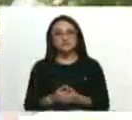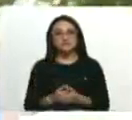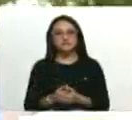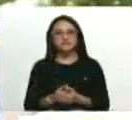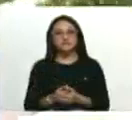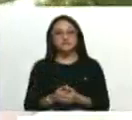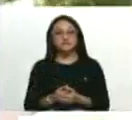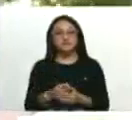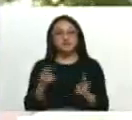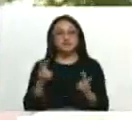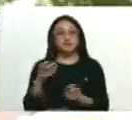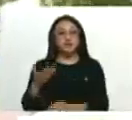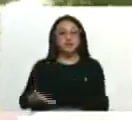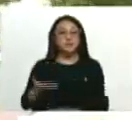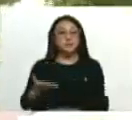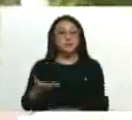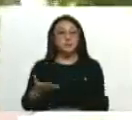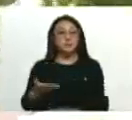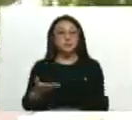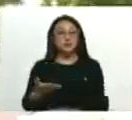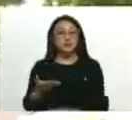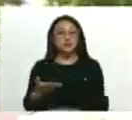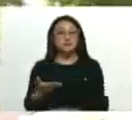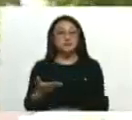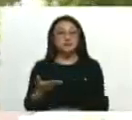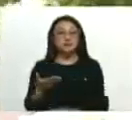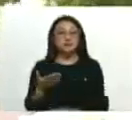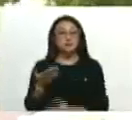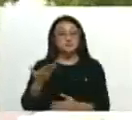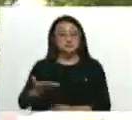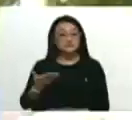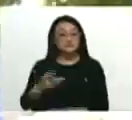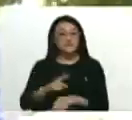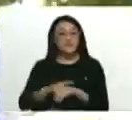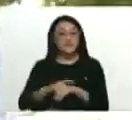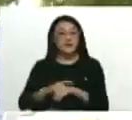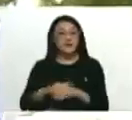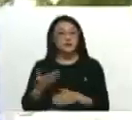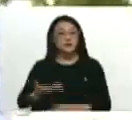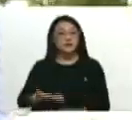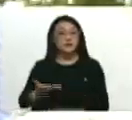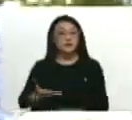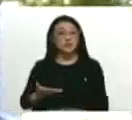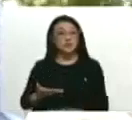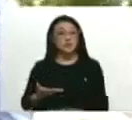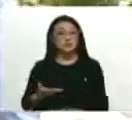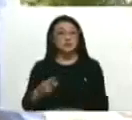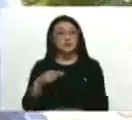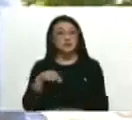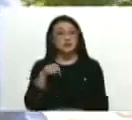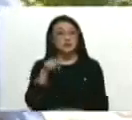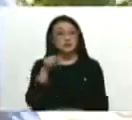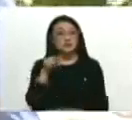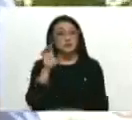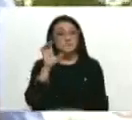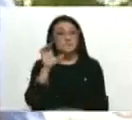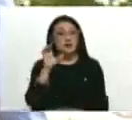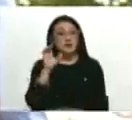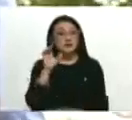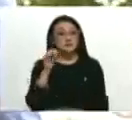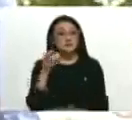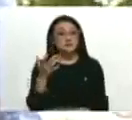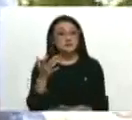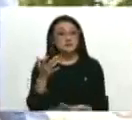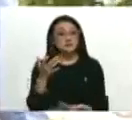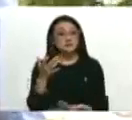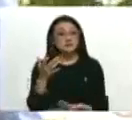es muy importante por lo valioso del momento. Eso de ser un país editor, la